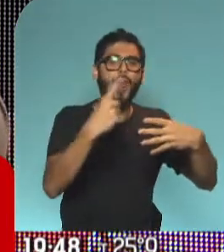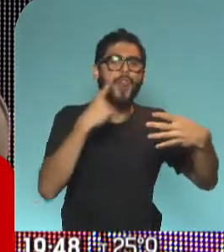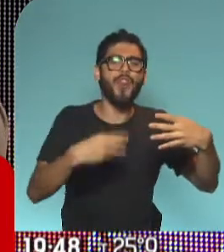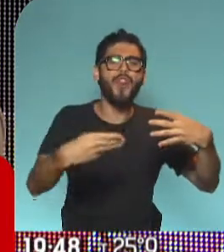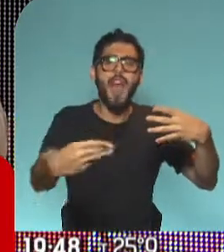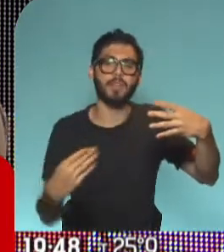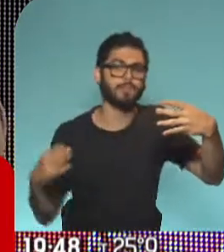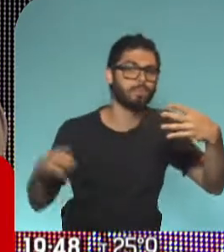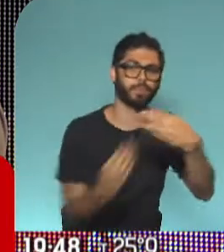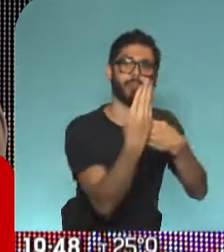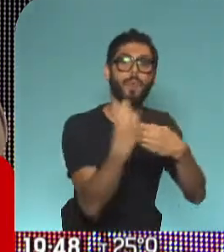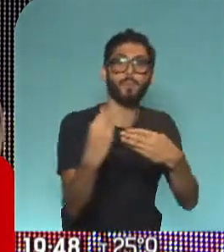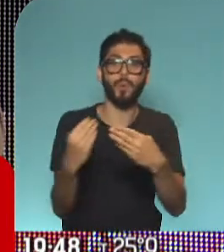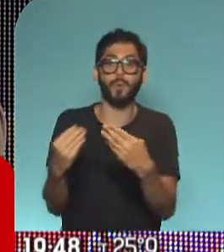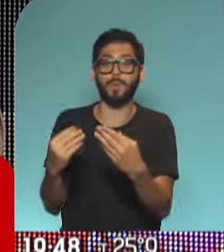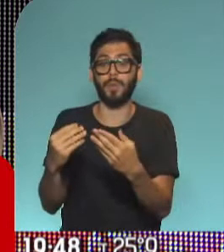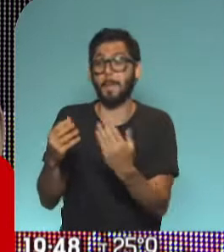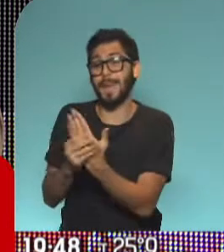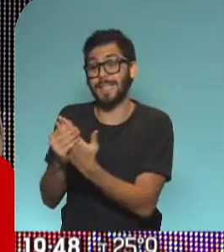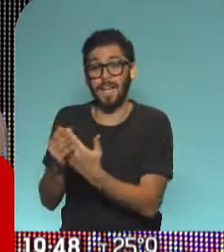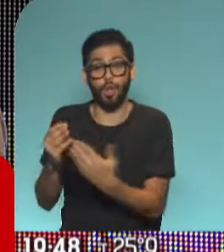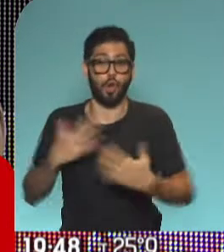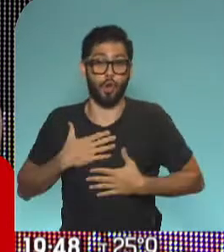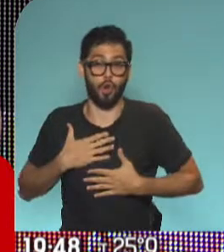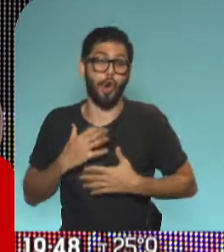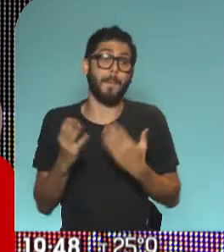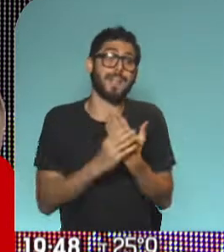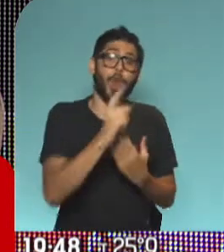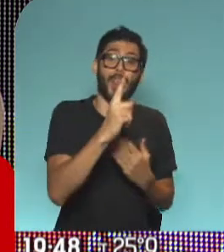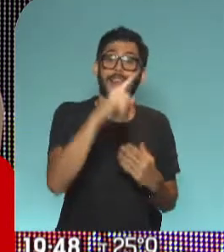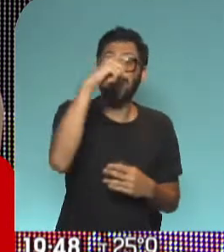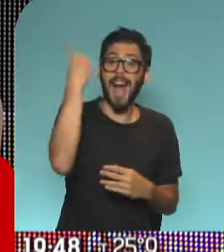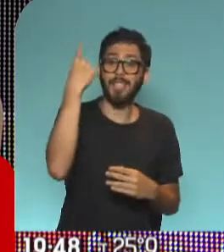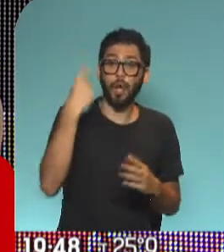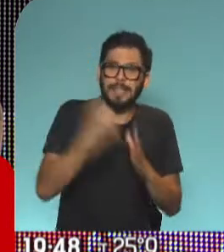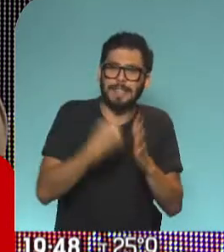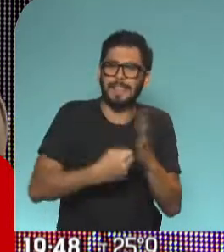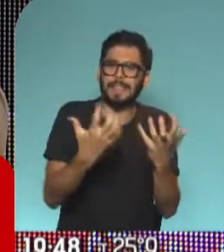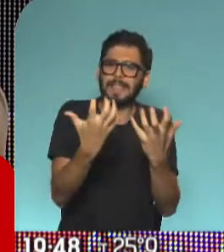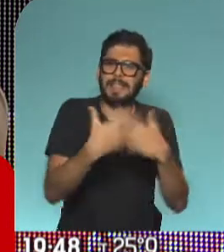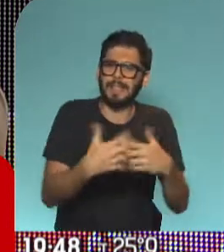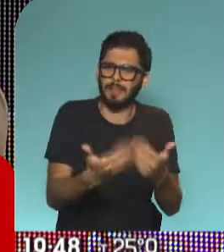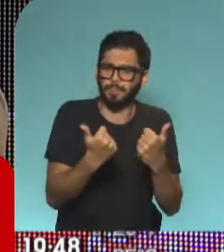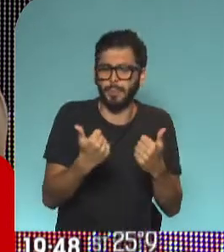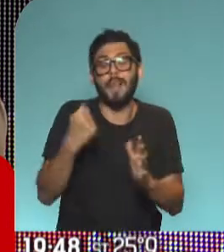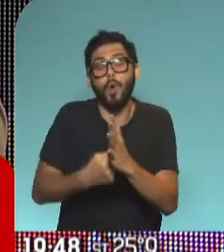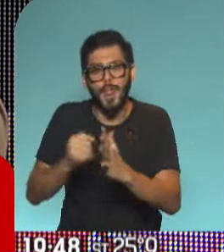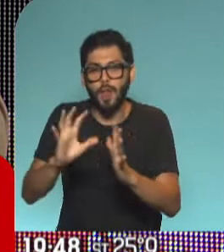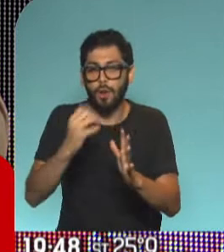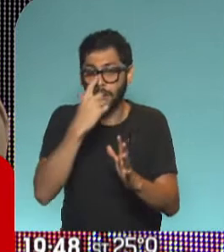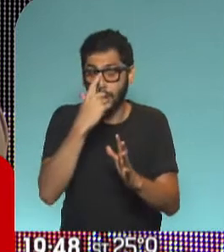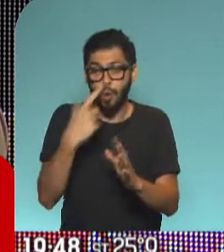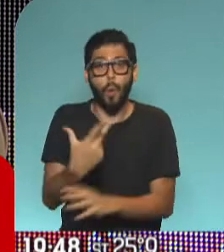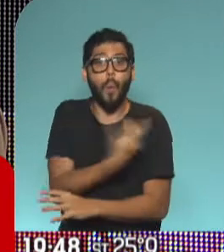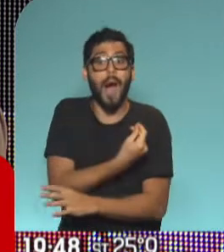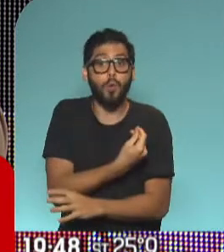porque la interfase está trabajando el ministerio, los dos ministerios, nuestro y el de Nación, para acelerar esa interfase. El ritmo de vacunación que llegamos es el